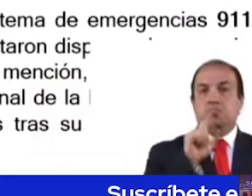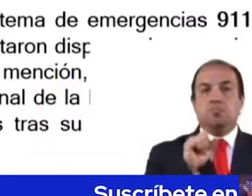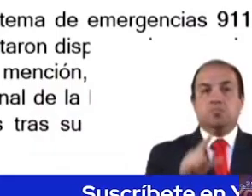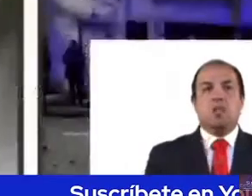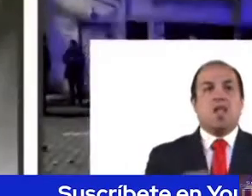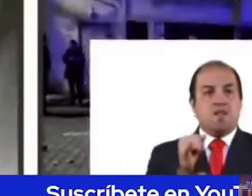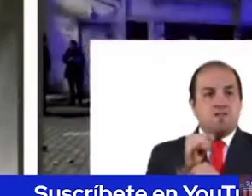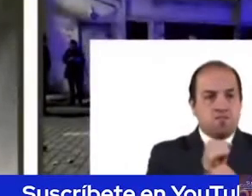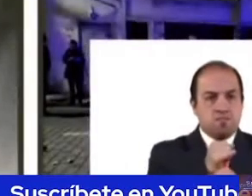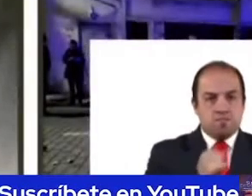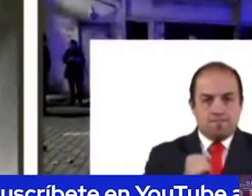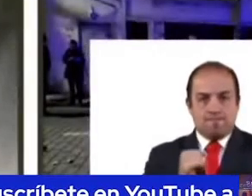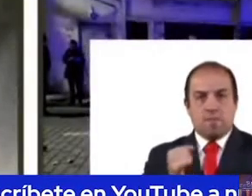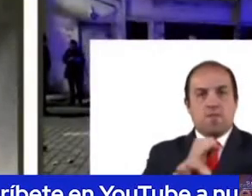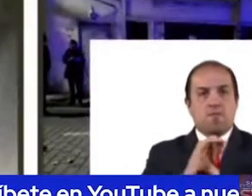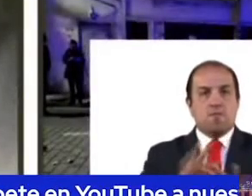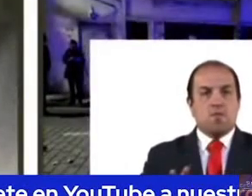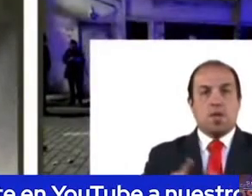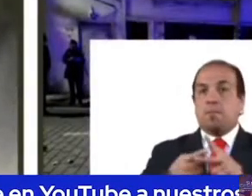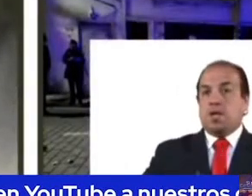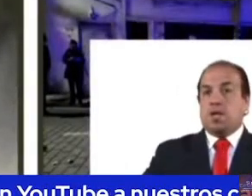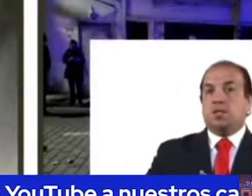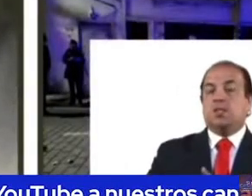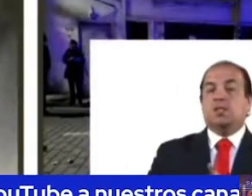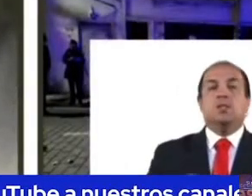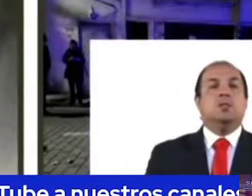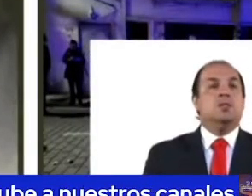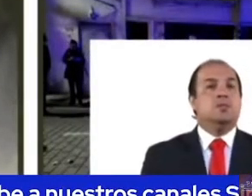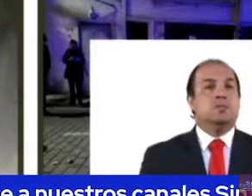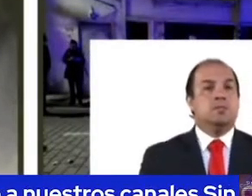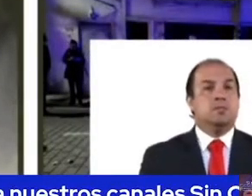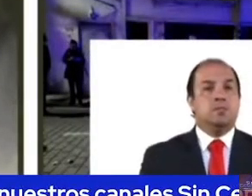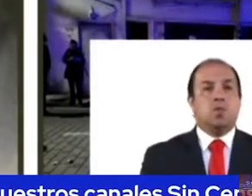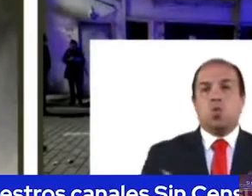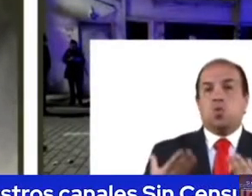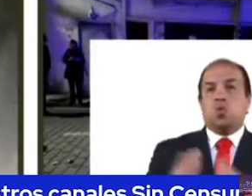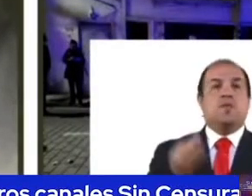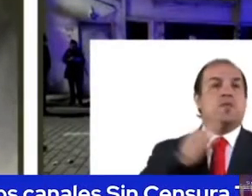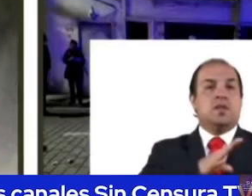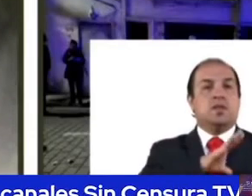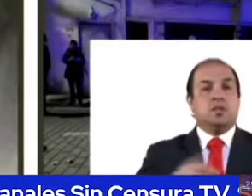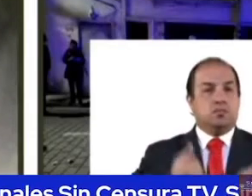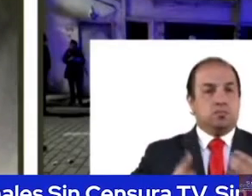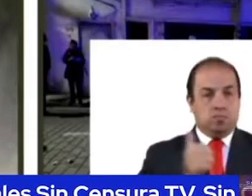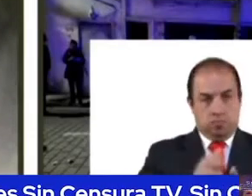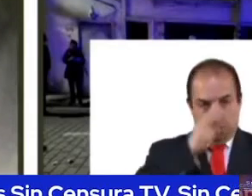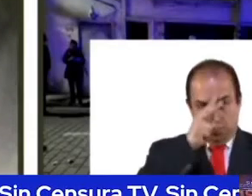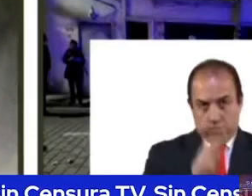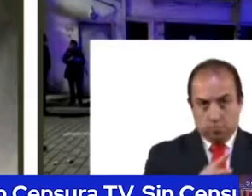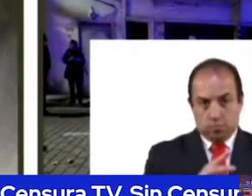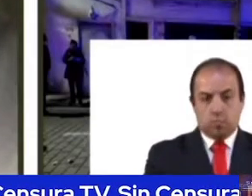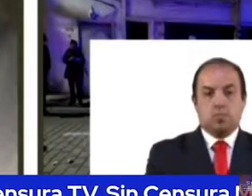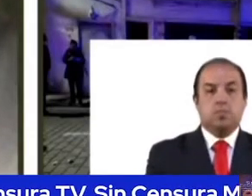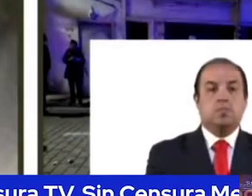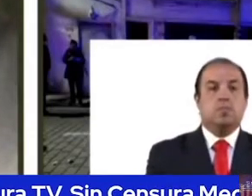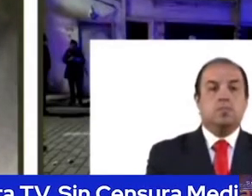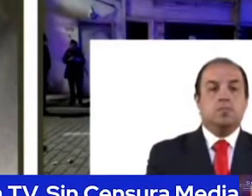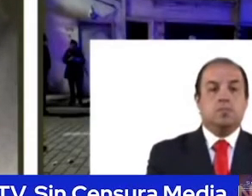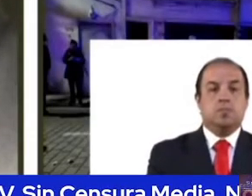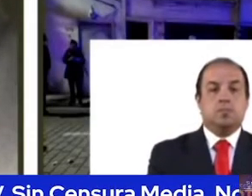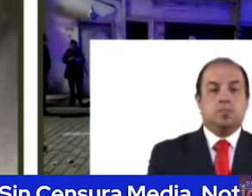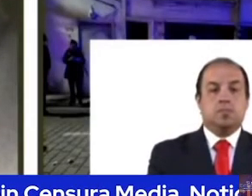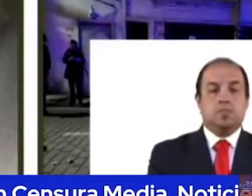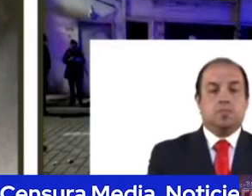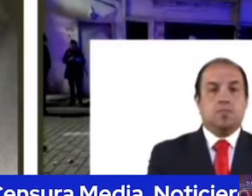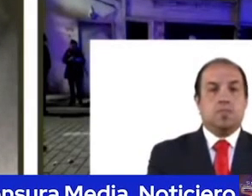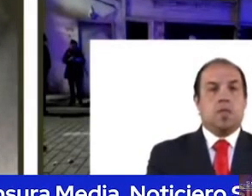recabar información que permitiera iniciar la investigación correspondiente con la Fiscalía General de Justicia de la Ciudad de México. De las